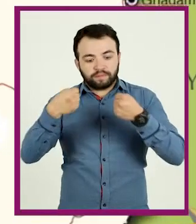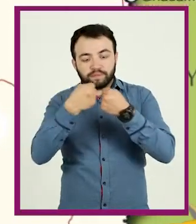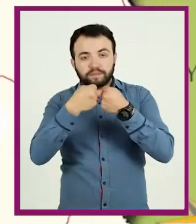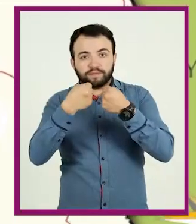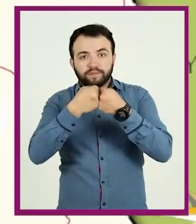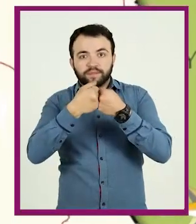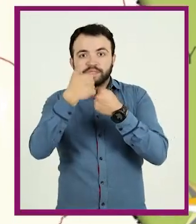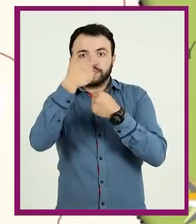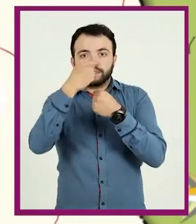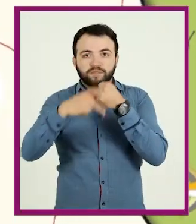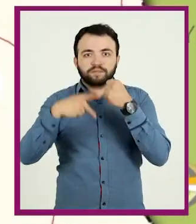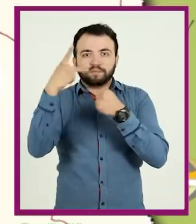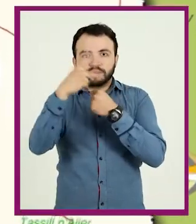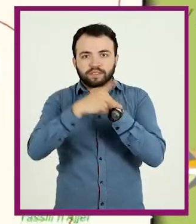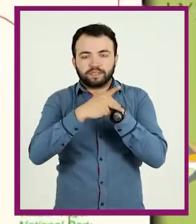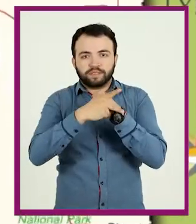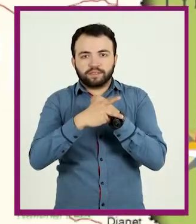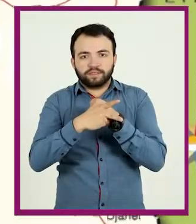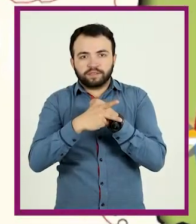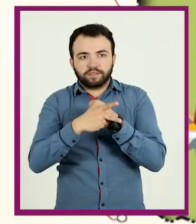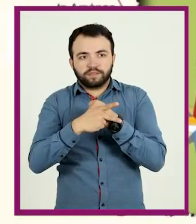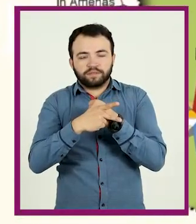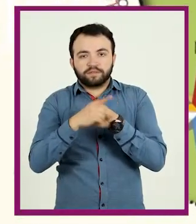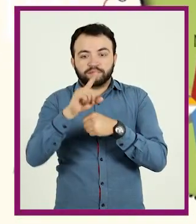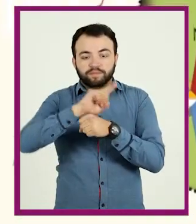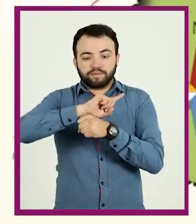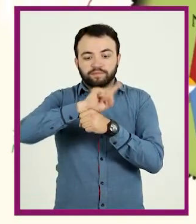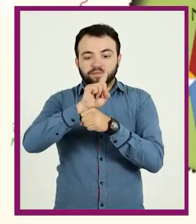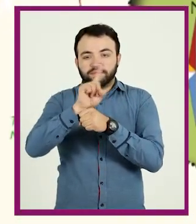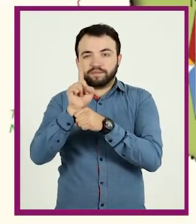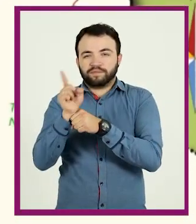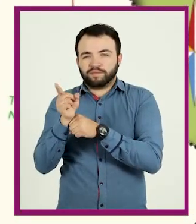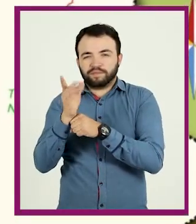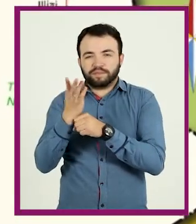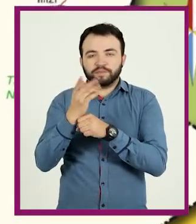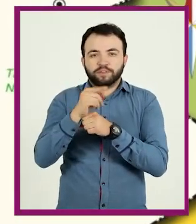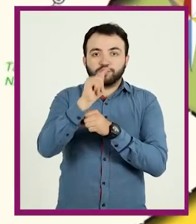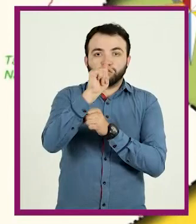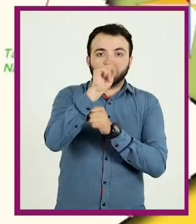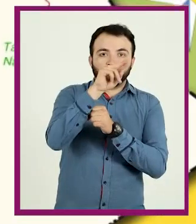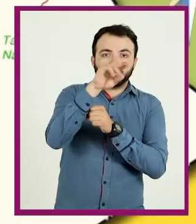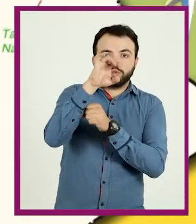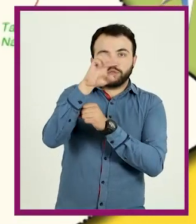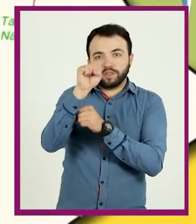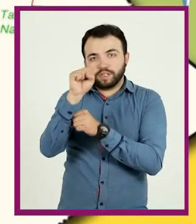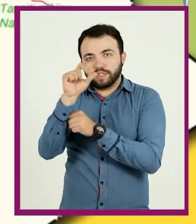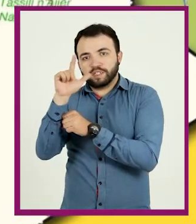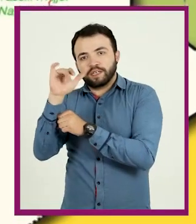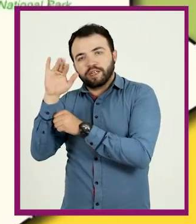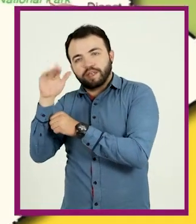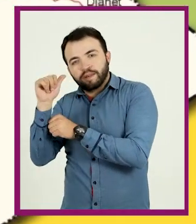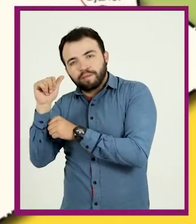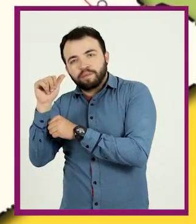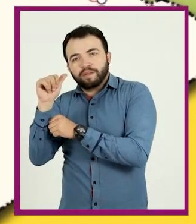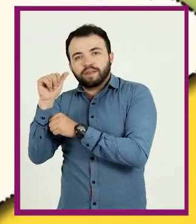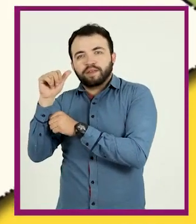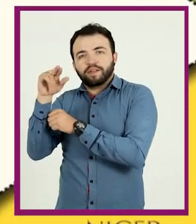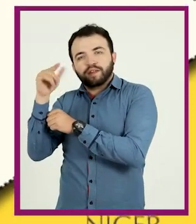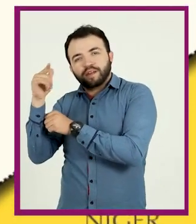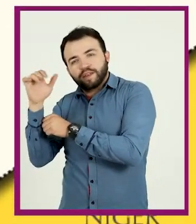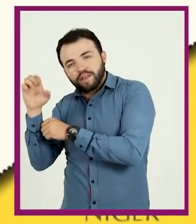Colinda con 6 países. Enumerados en el sentido de las manecillas del reloj son Túnez, Libia, Níger,